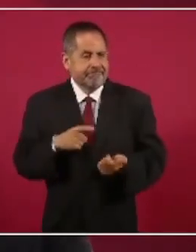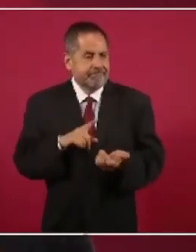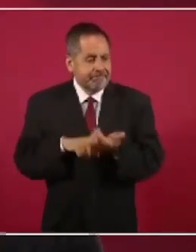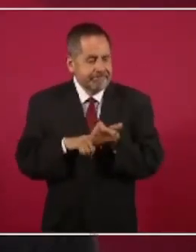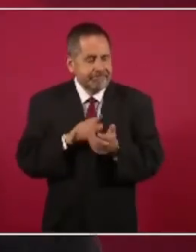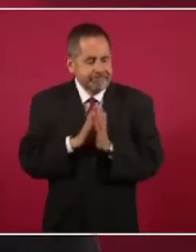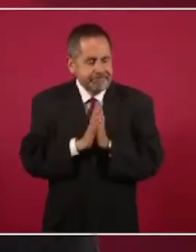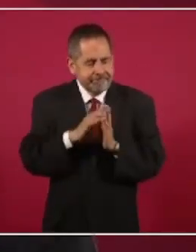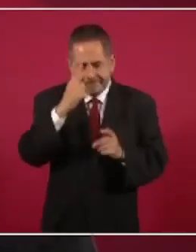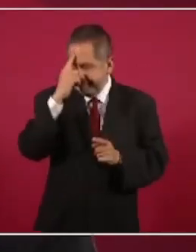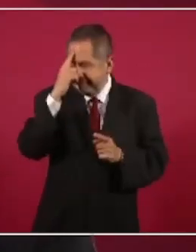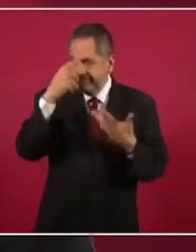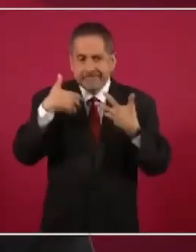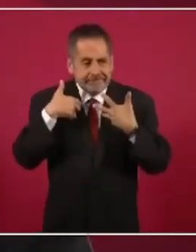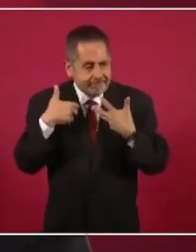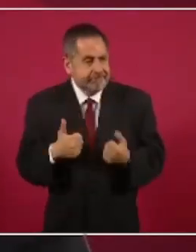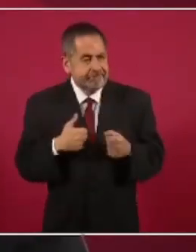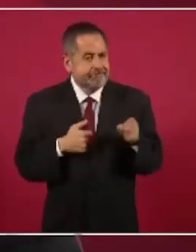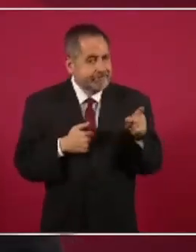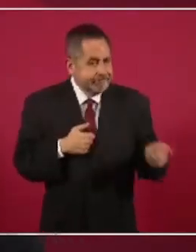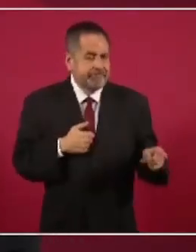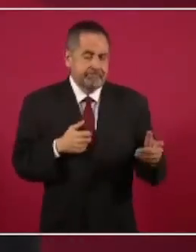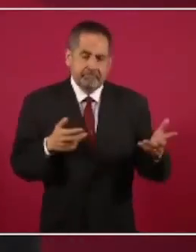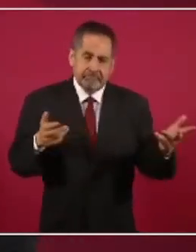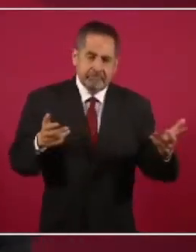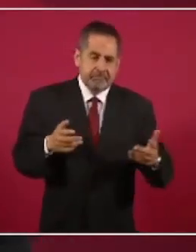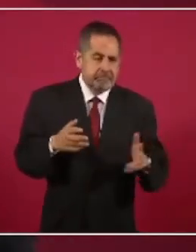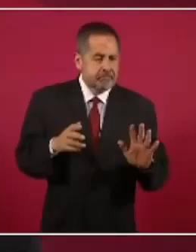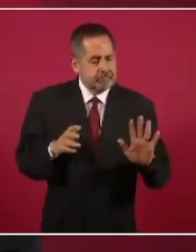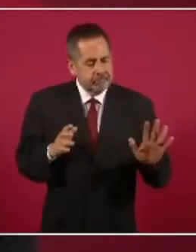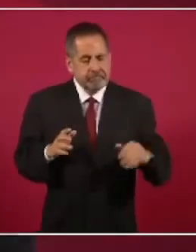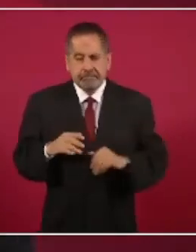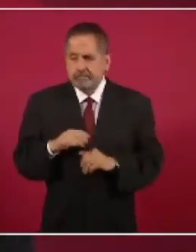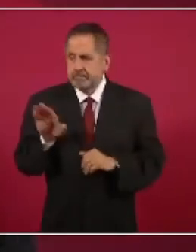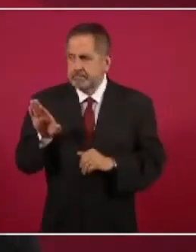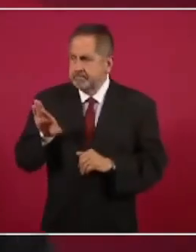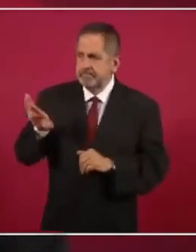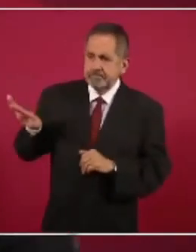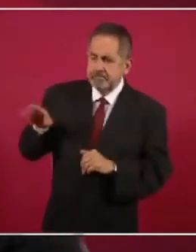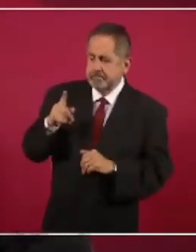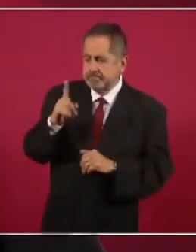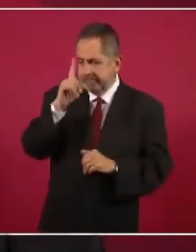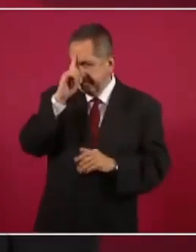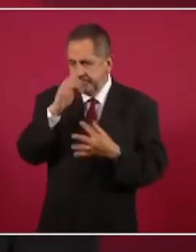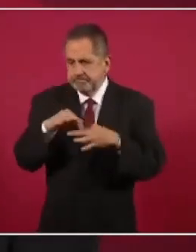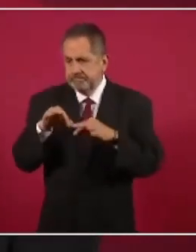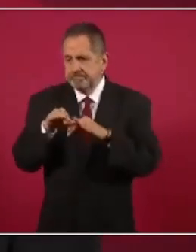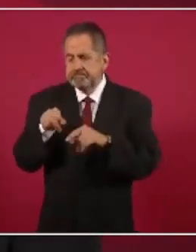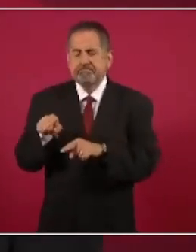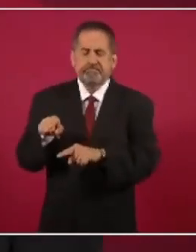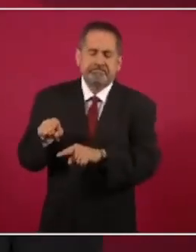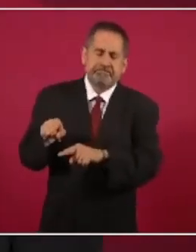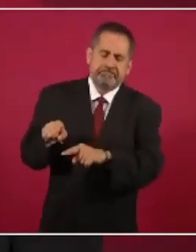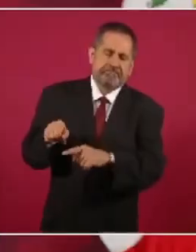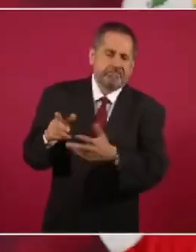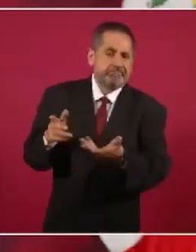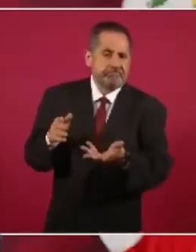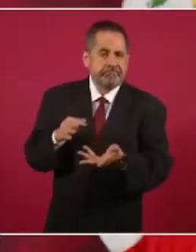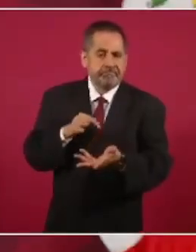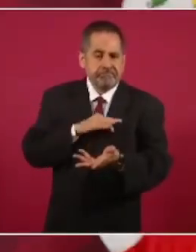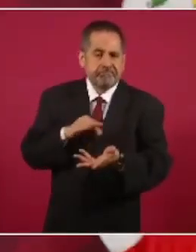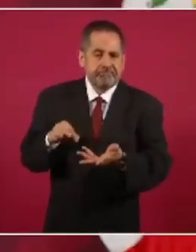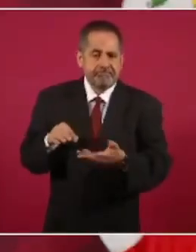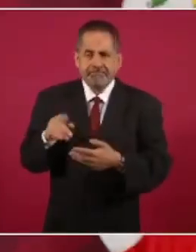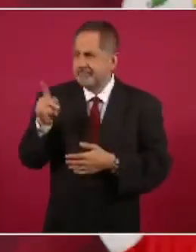y tomar en cuenta que es importante